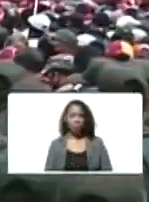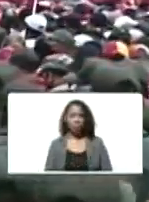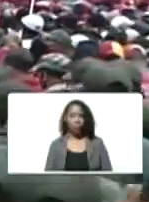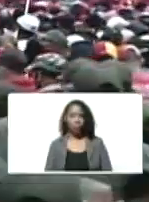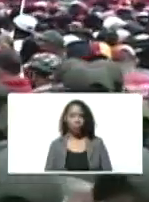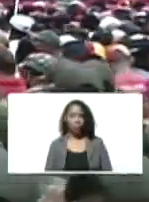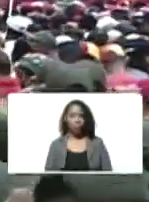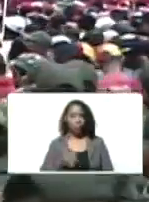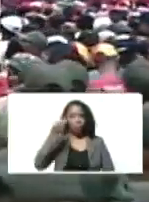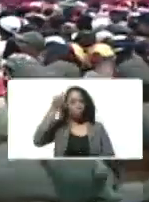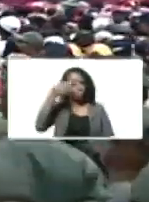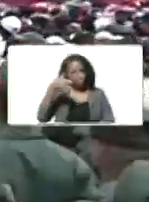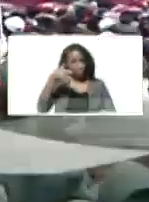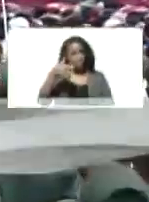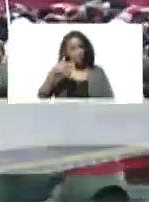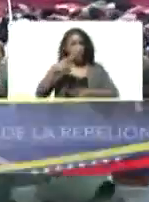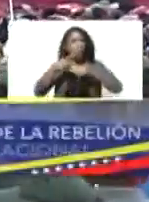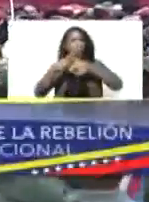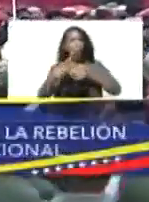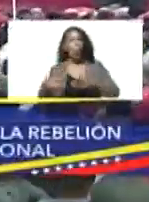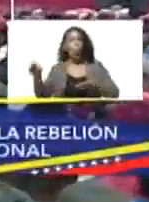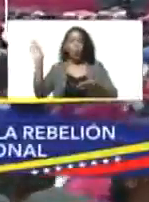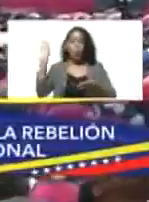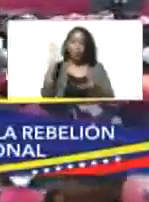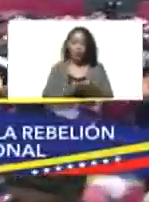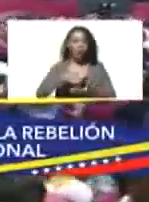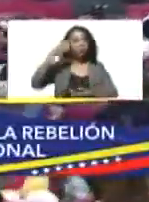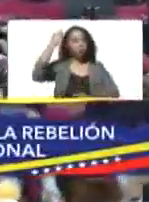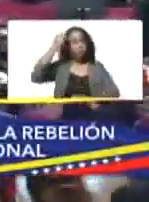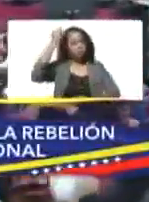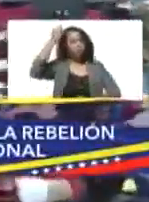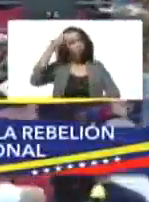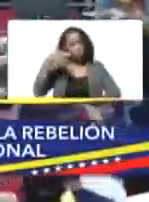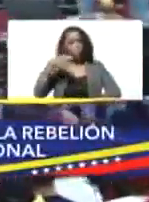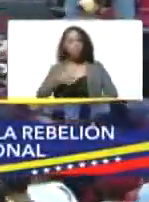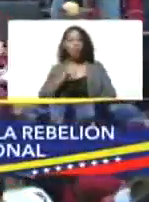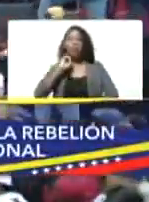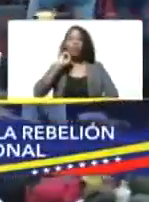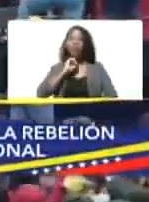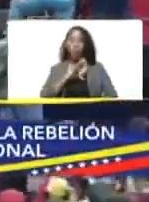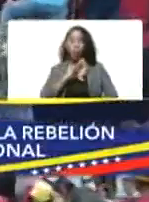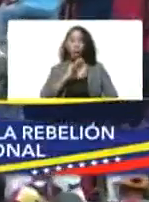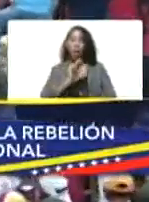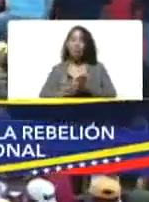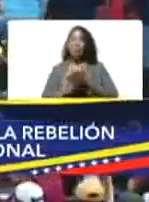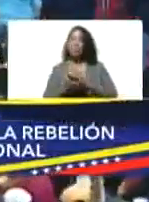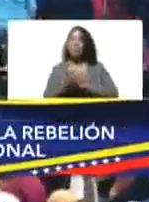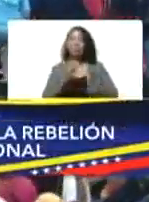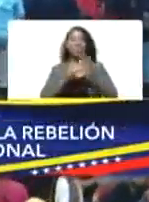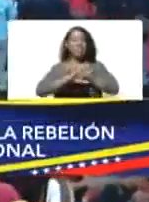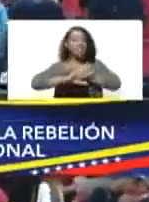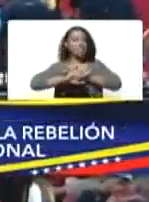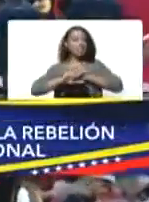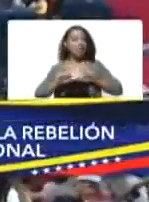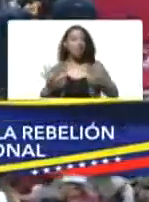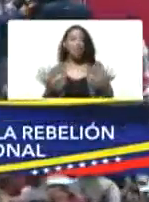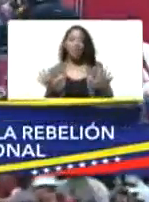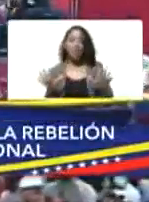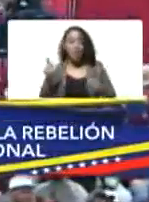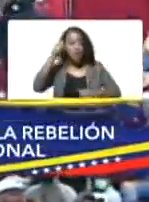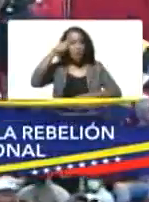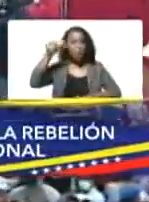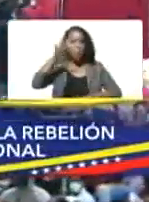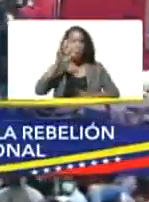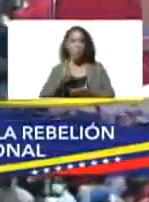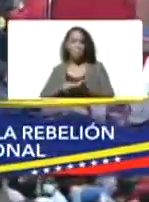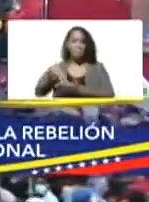Y creían, otra vez creían, que la historia se había acabado. Y el pueblo